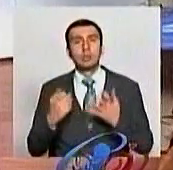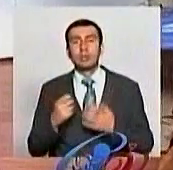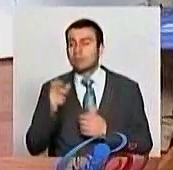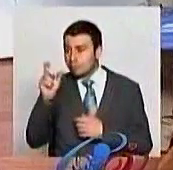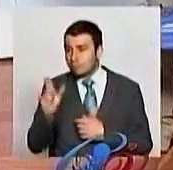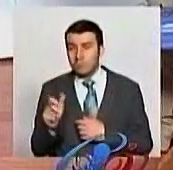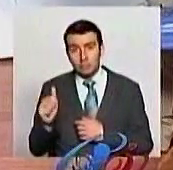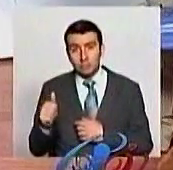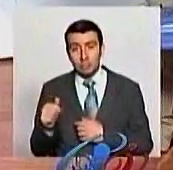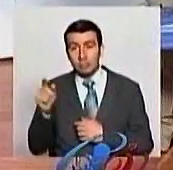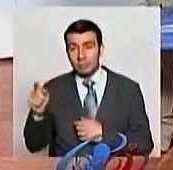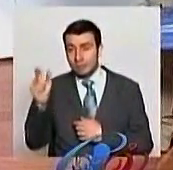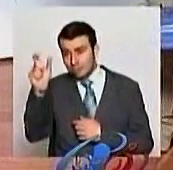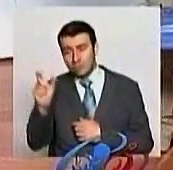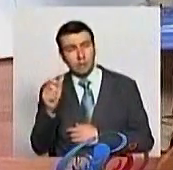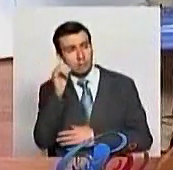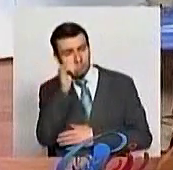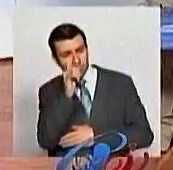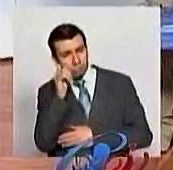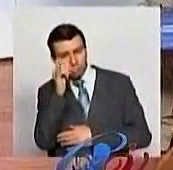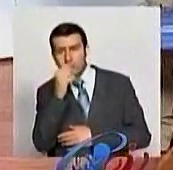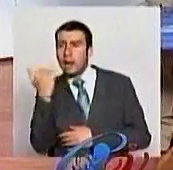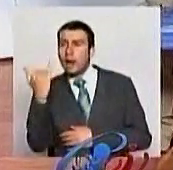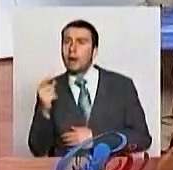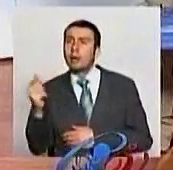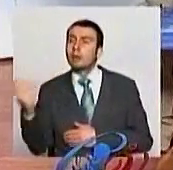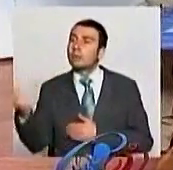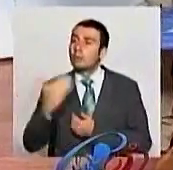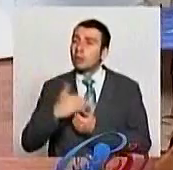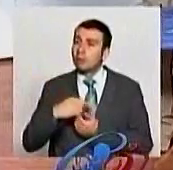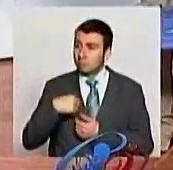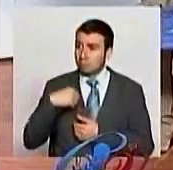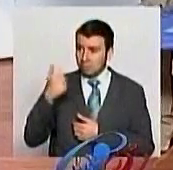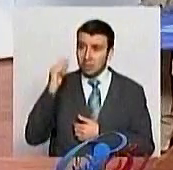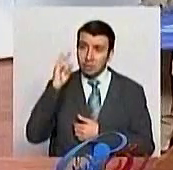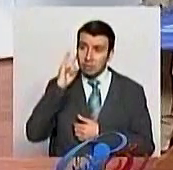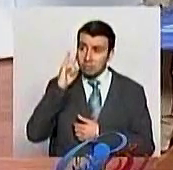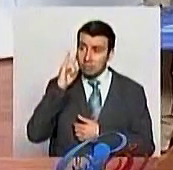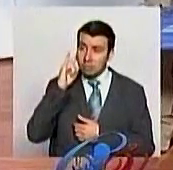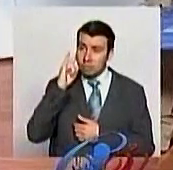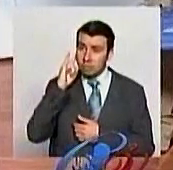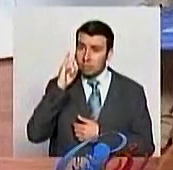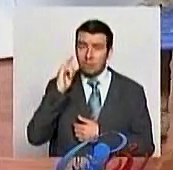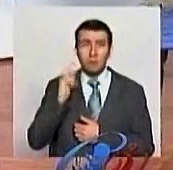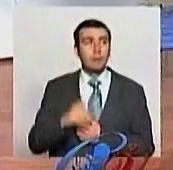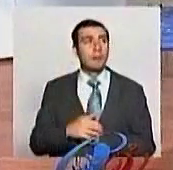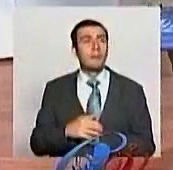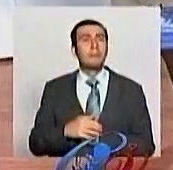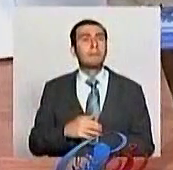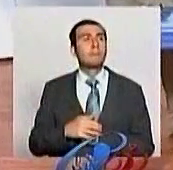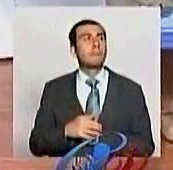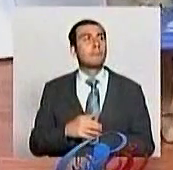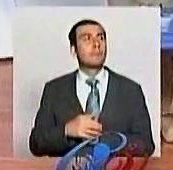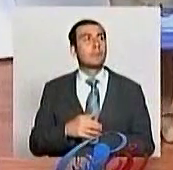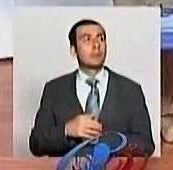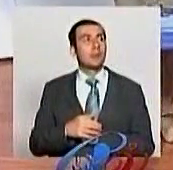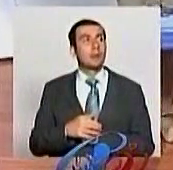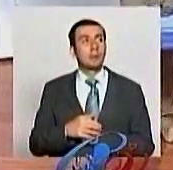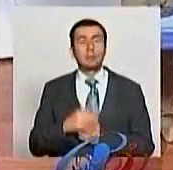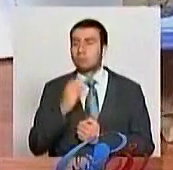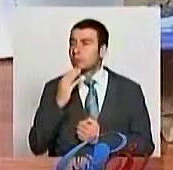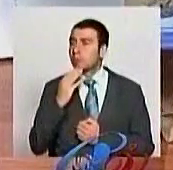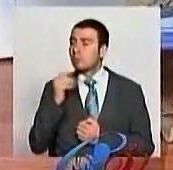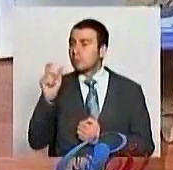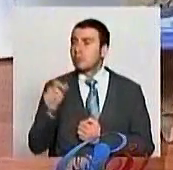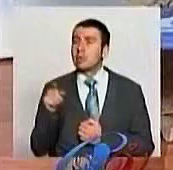ahorita se arrimaba y me preguntaba, si estoy bien con el audio, me preguntaba ahora una pregunta así, de la